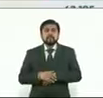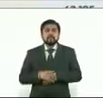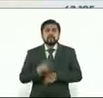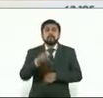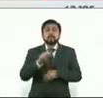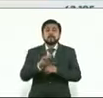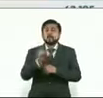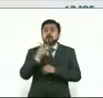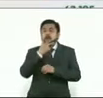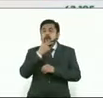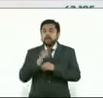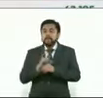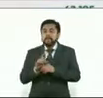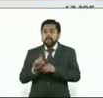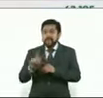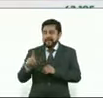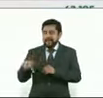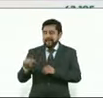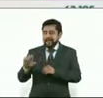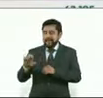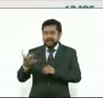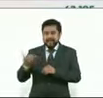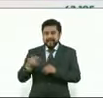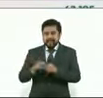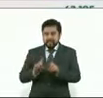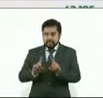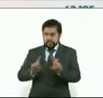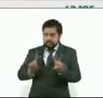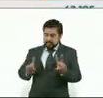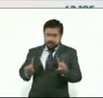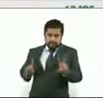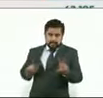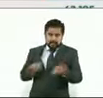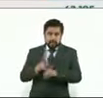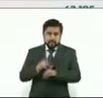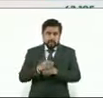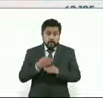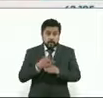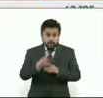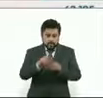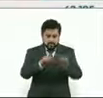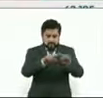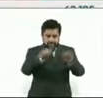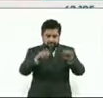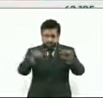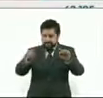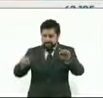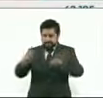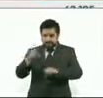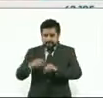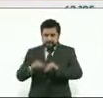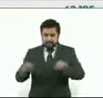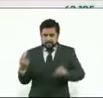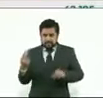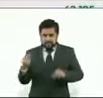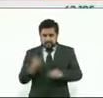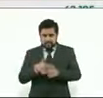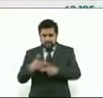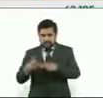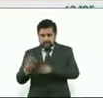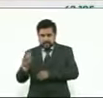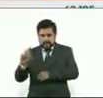Y aquí vamos a la parte de la altimetría, ya superado el kilómetro 25, por ahí el kilómetro 30, Benjamín, y todo lo que es de bajada